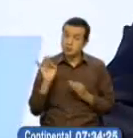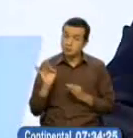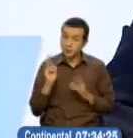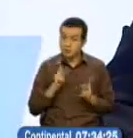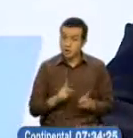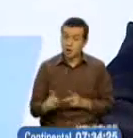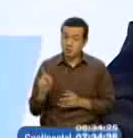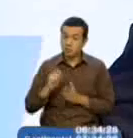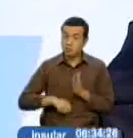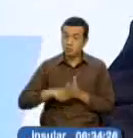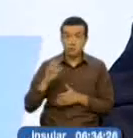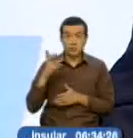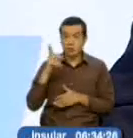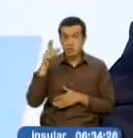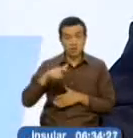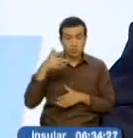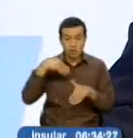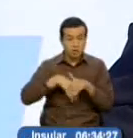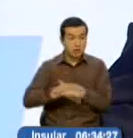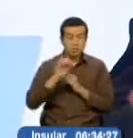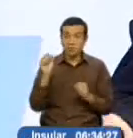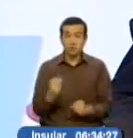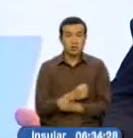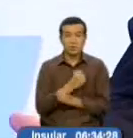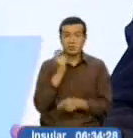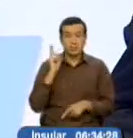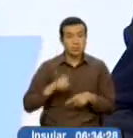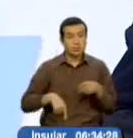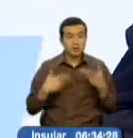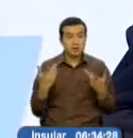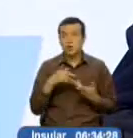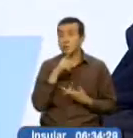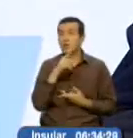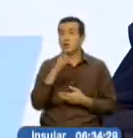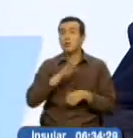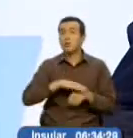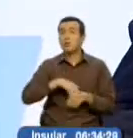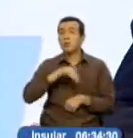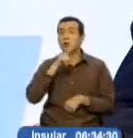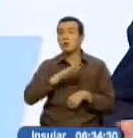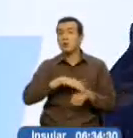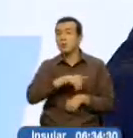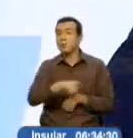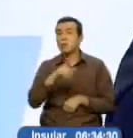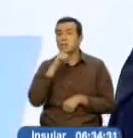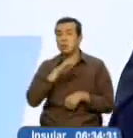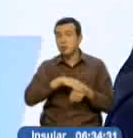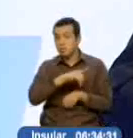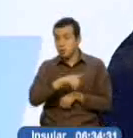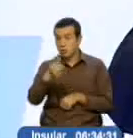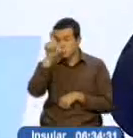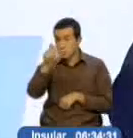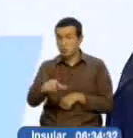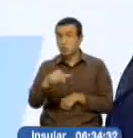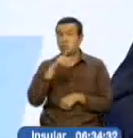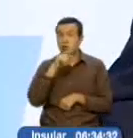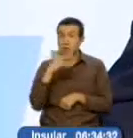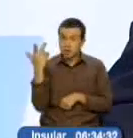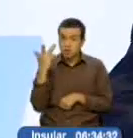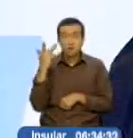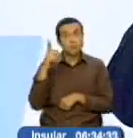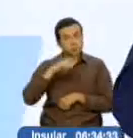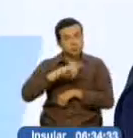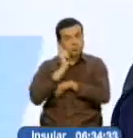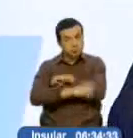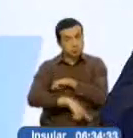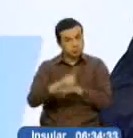planos y esa persona se quedó sin entrada. Alguien tiene que ser responsable, alguien. Y si alguien debería ser llamado la